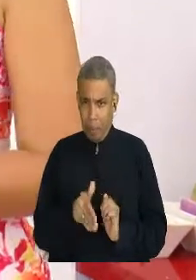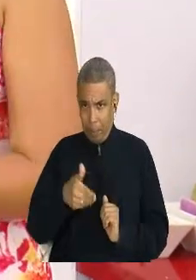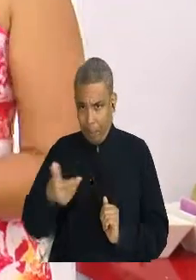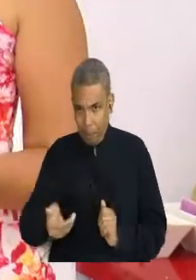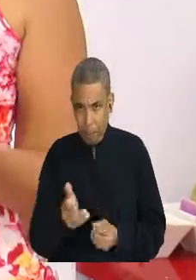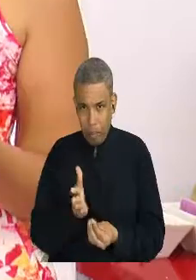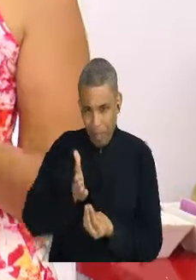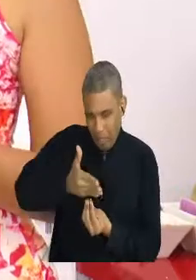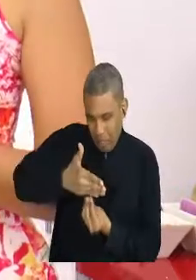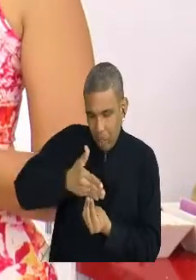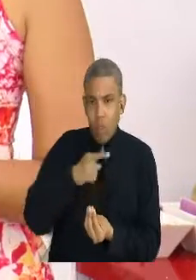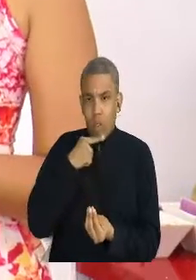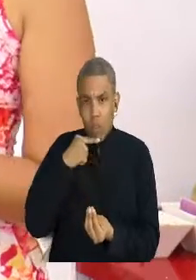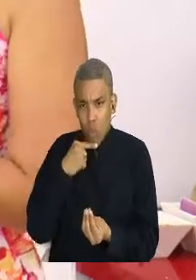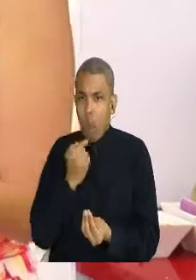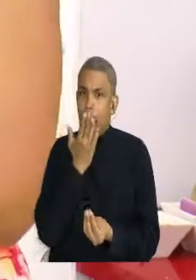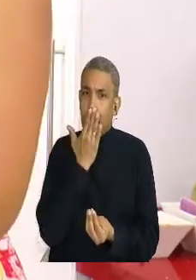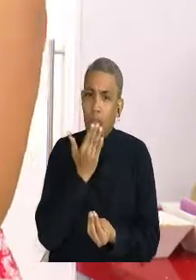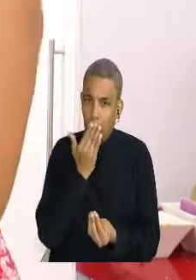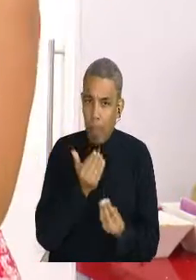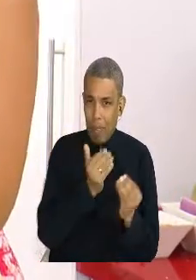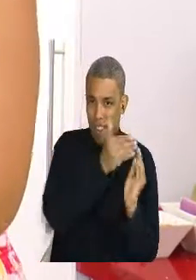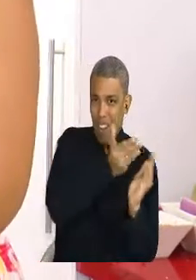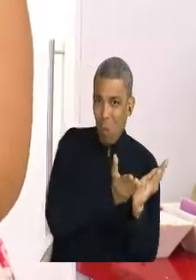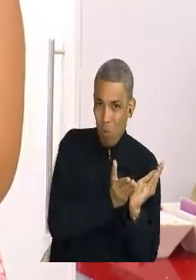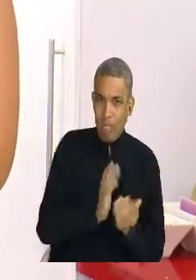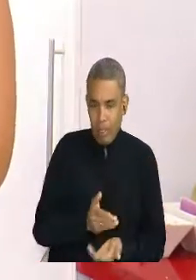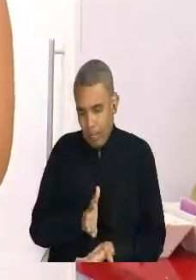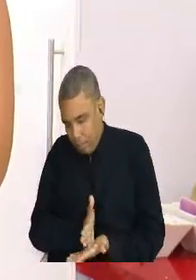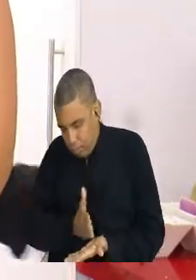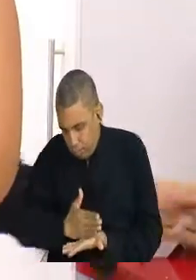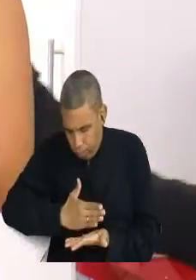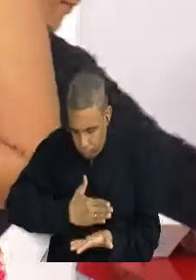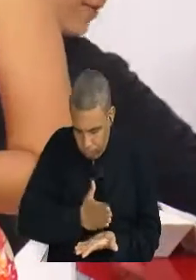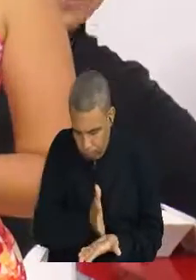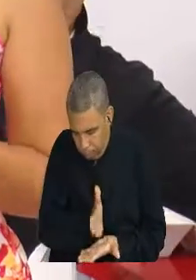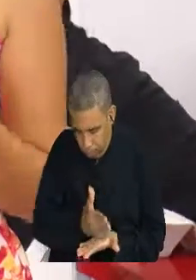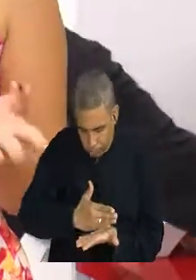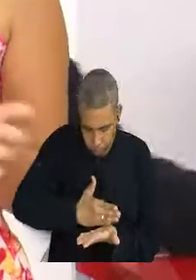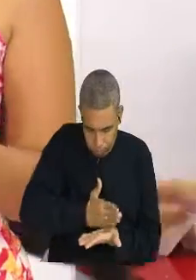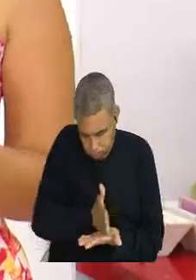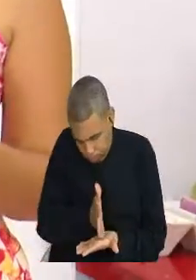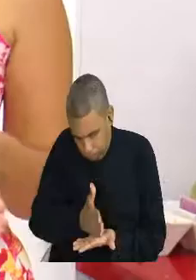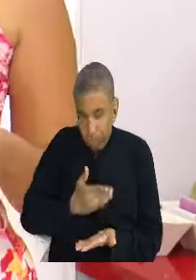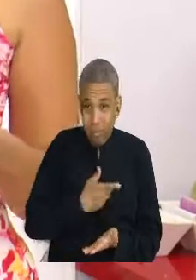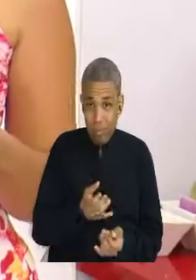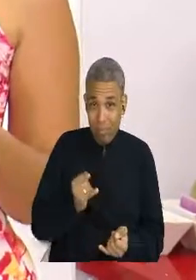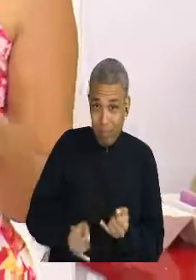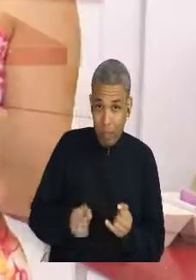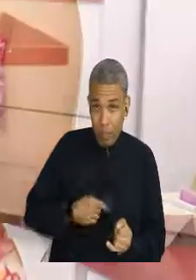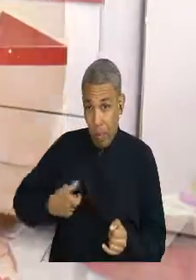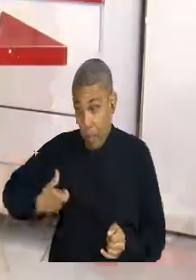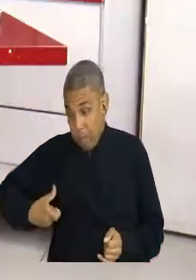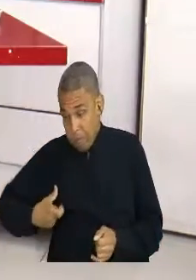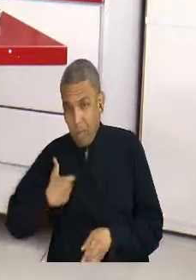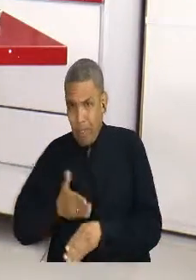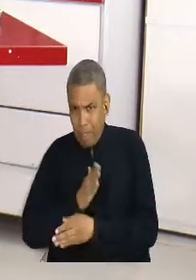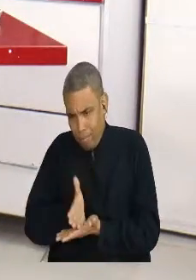cebolla roja como con el mango y también con aguacate. Finalmente le acabamos de agregar los